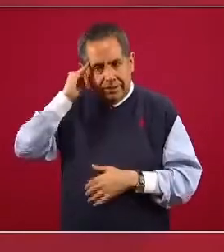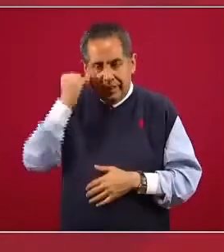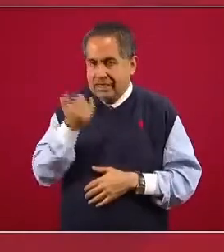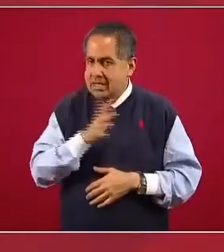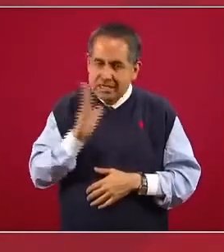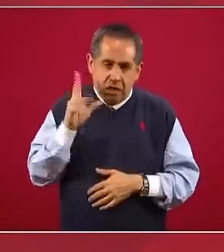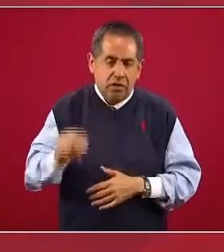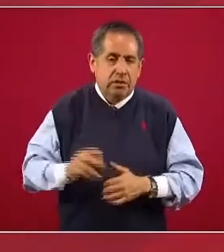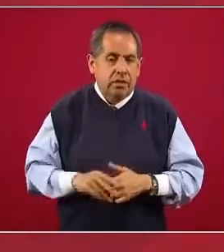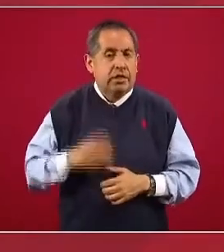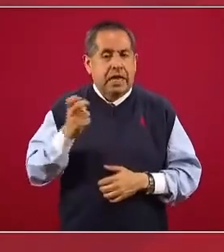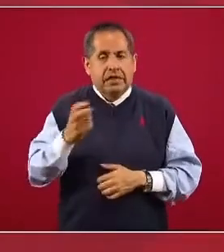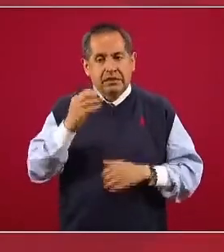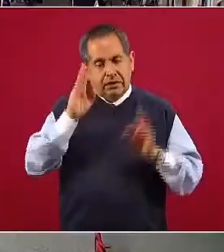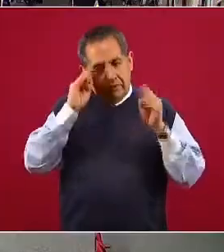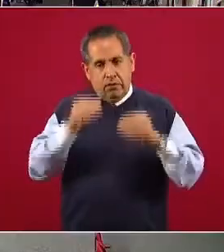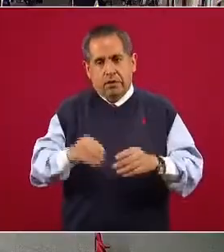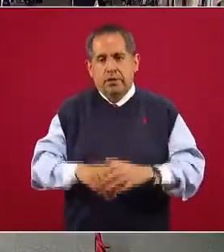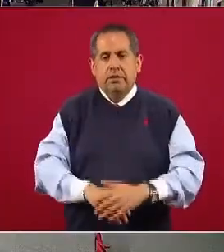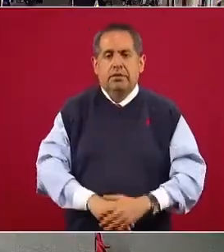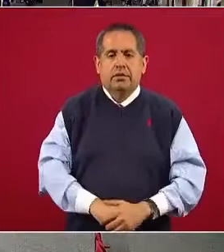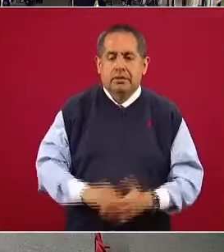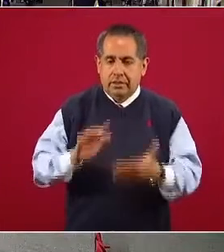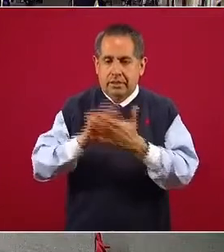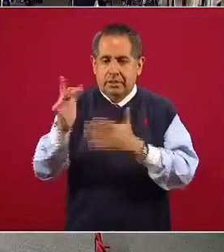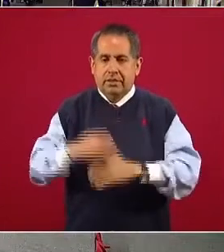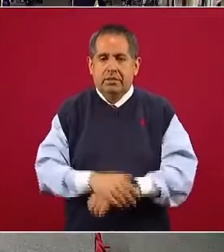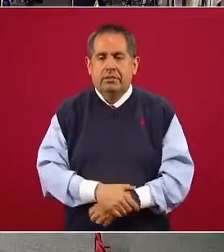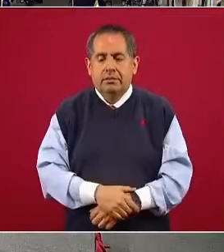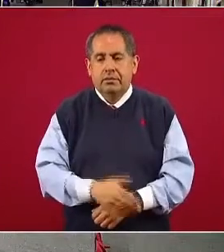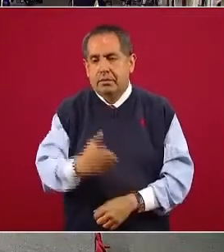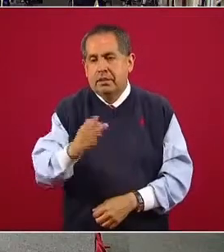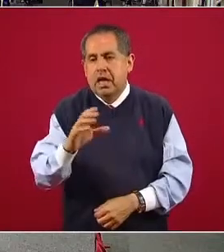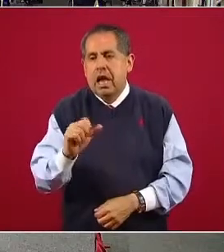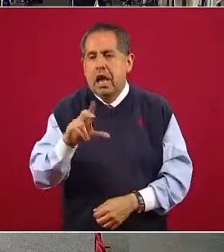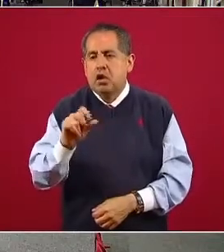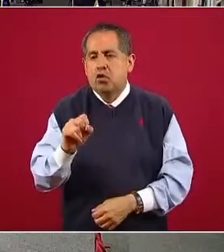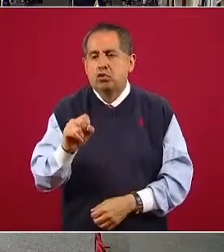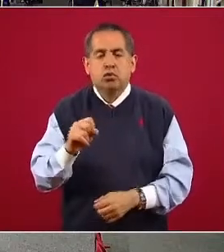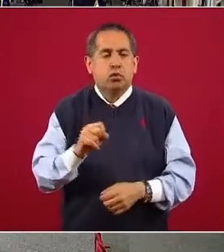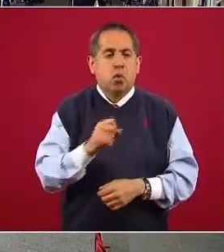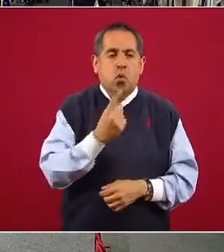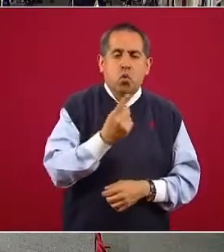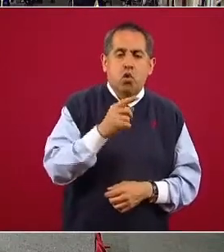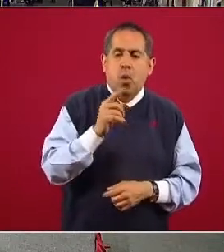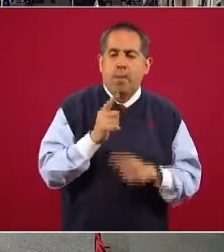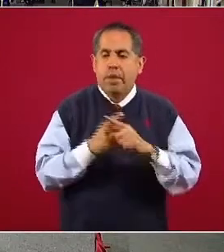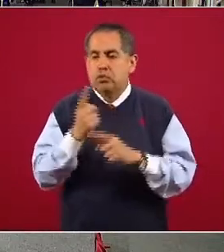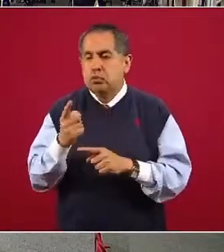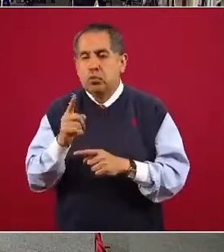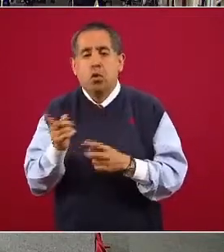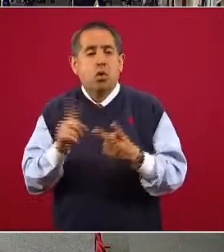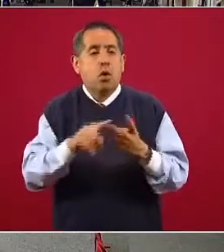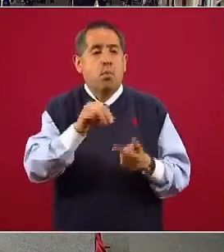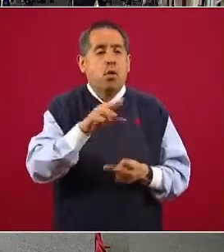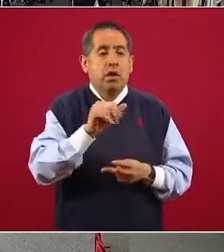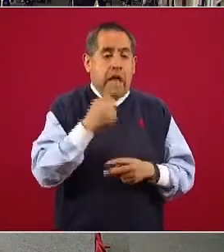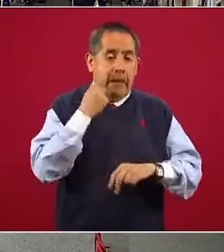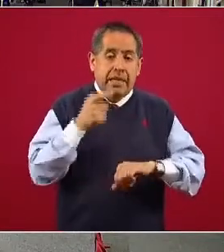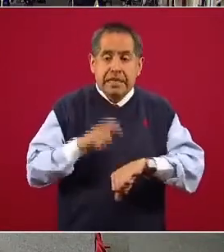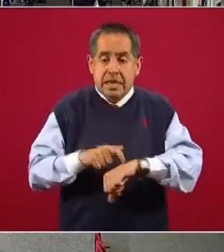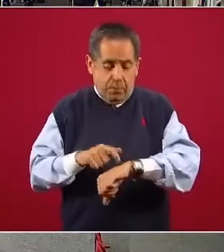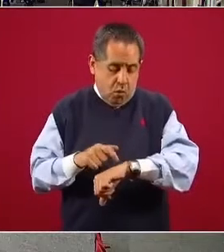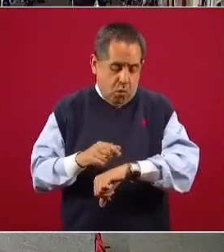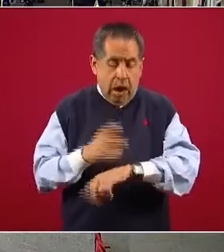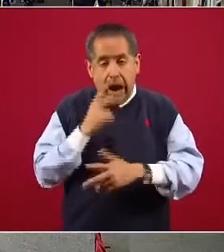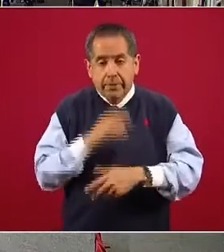estas comunidades. Ese es el enfoque. Gracias. Carlos, de 1+1, y después Nuria Fernández. Si nos da tiempo, nos